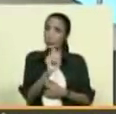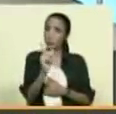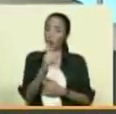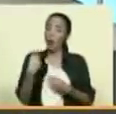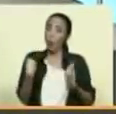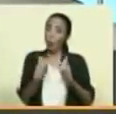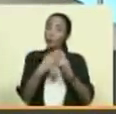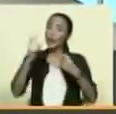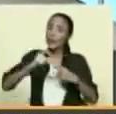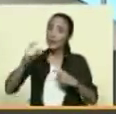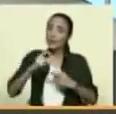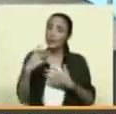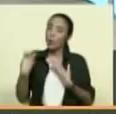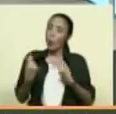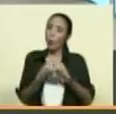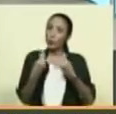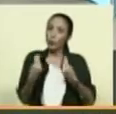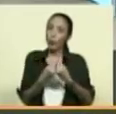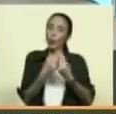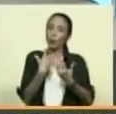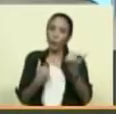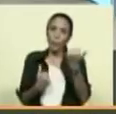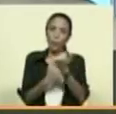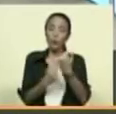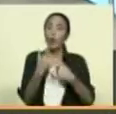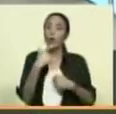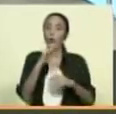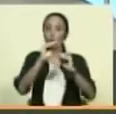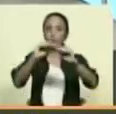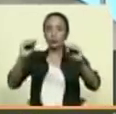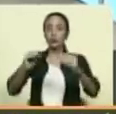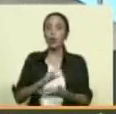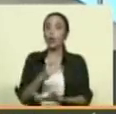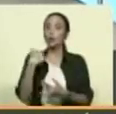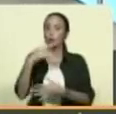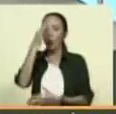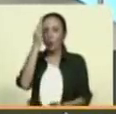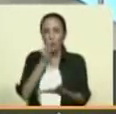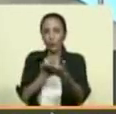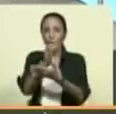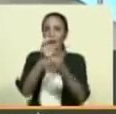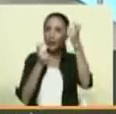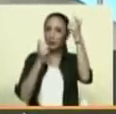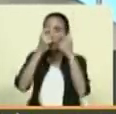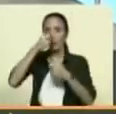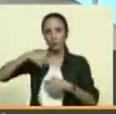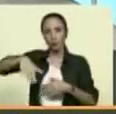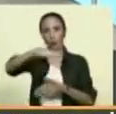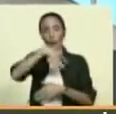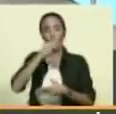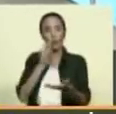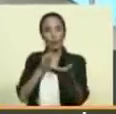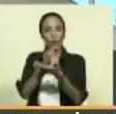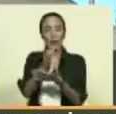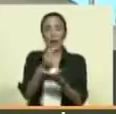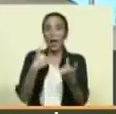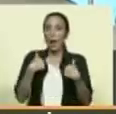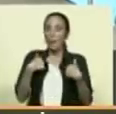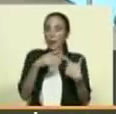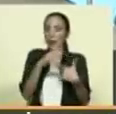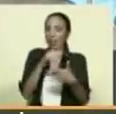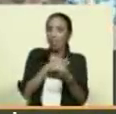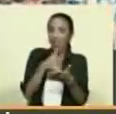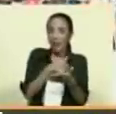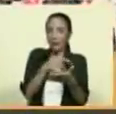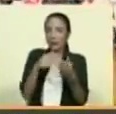Yo les dije hace 5 años. Yo voy a ser leal a Chávez y al pueblo. Y a mí nadie me va a doblar